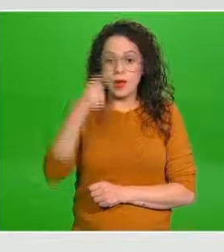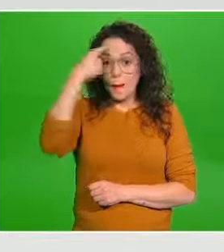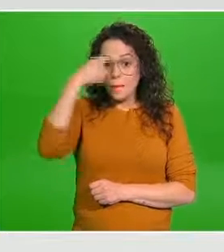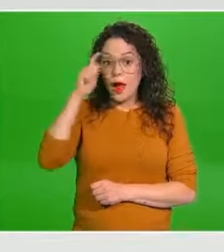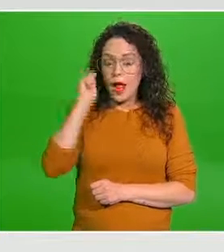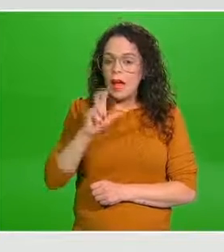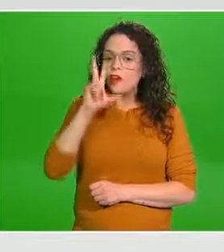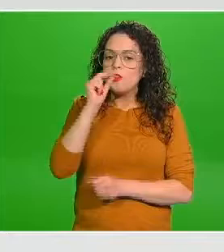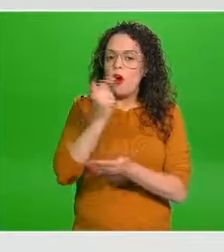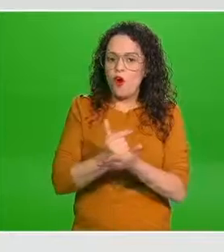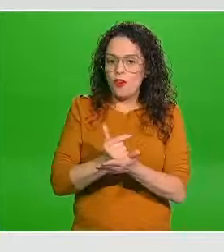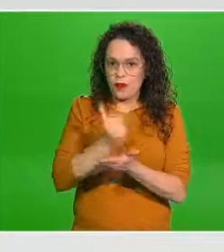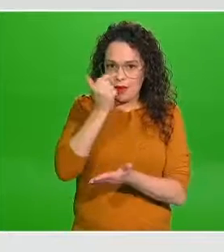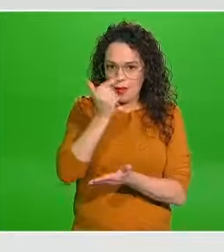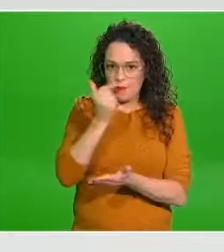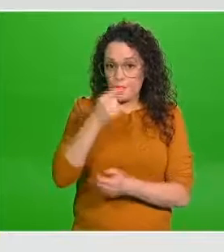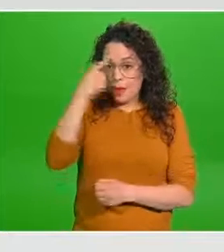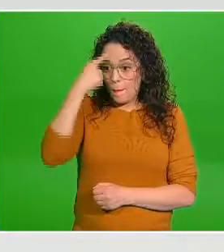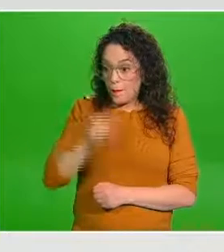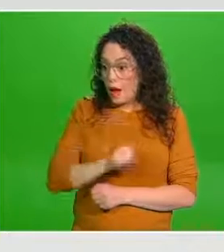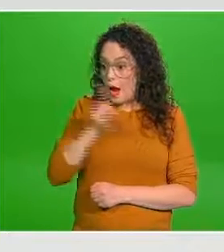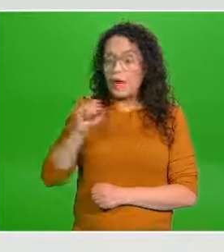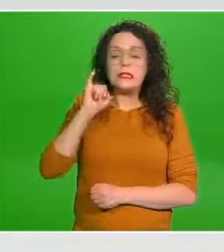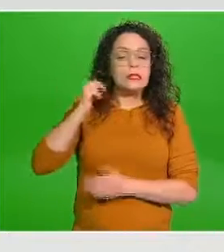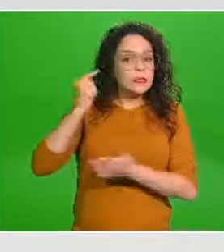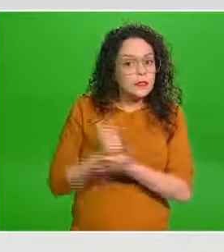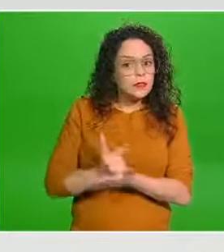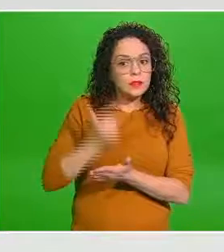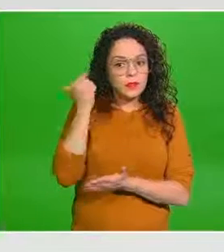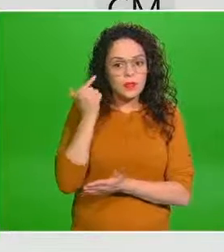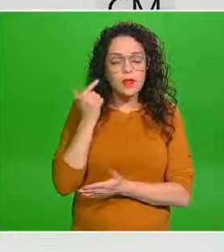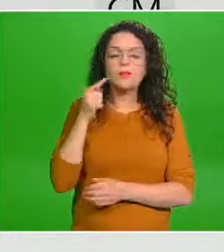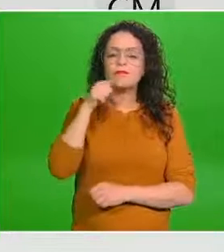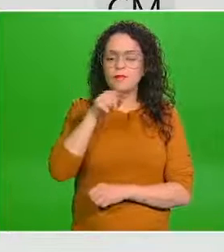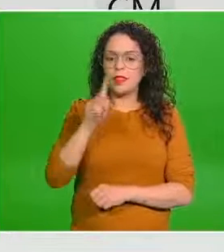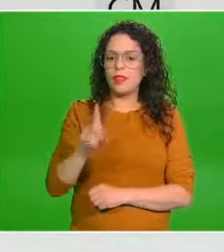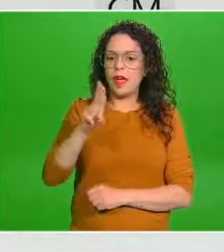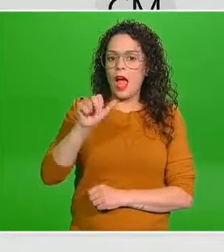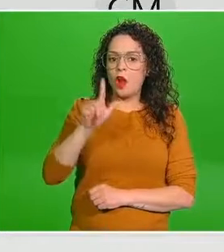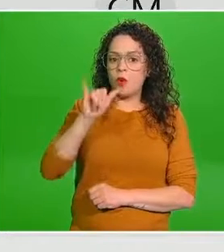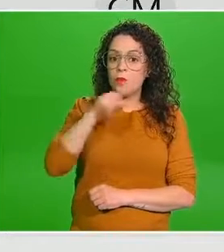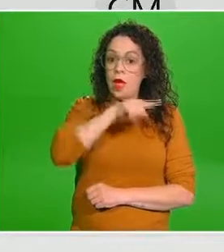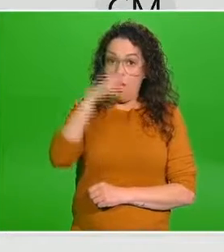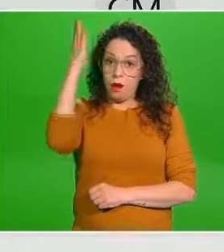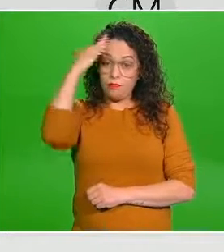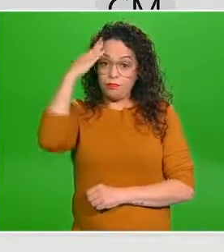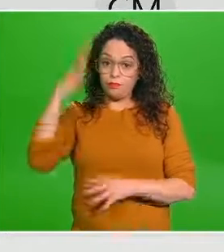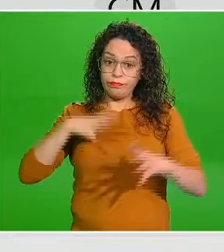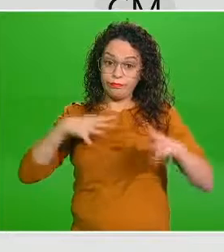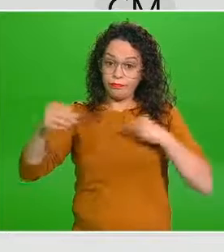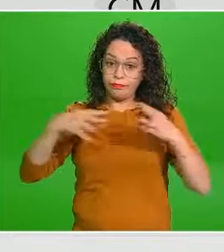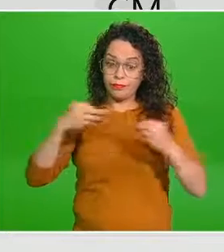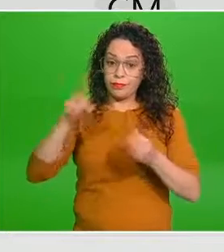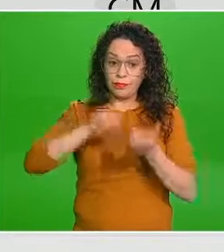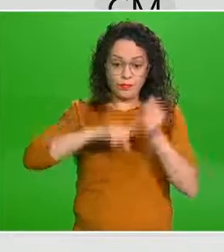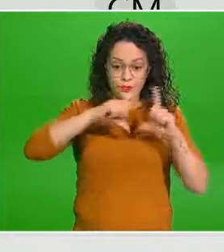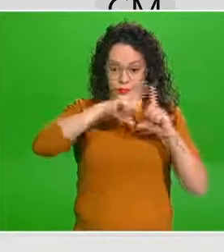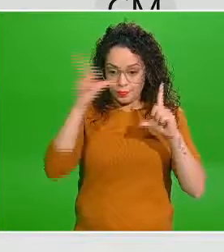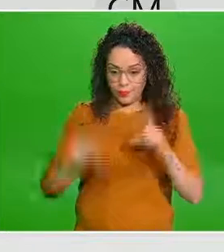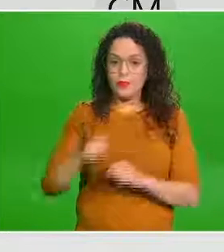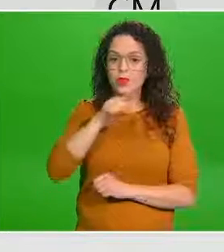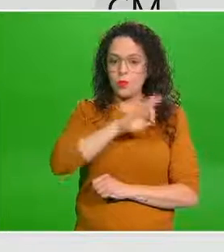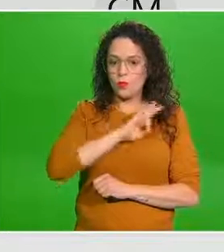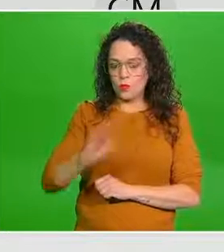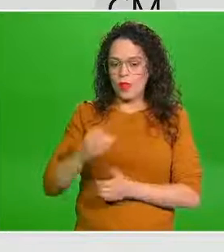Y para los casos graves, aquí el doctor Alomía también obviamente va a intervenir porque es nuestro líder de epidemiología a nivel nacional,